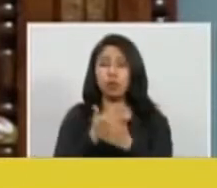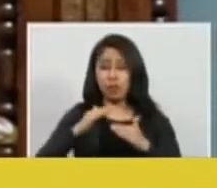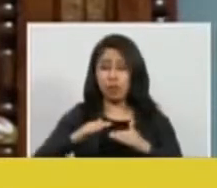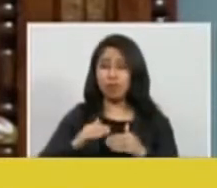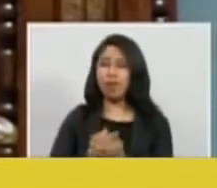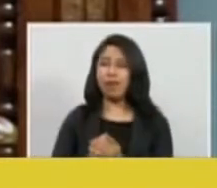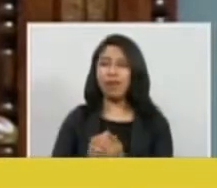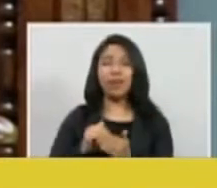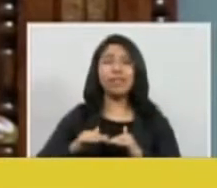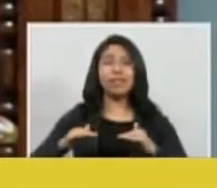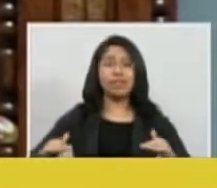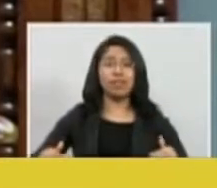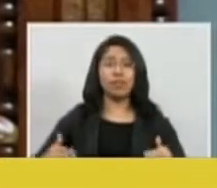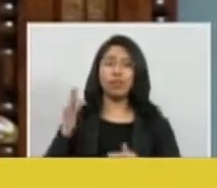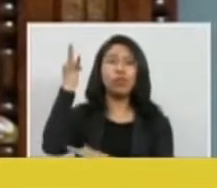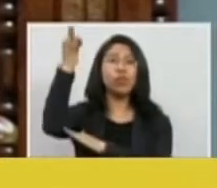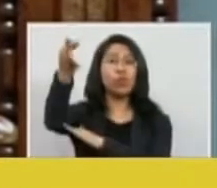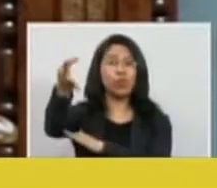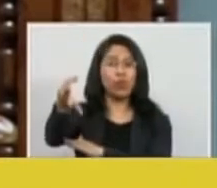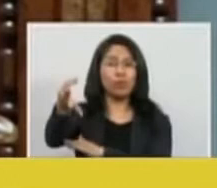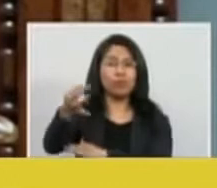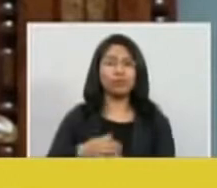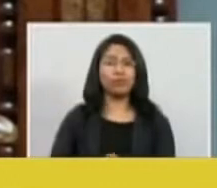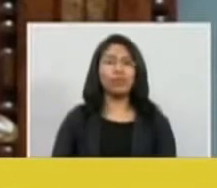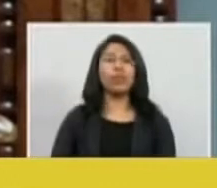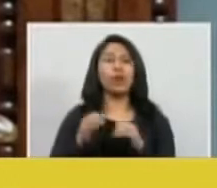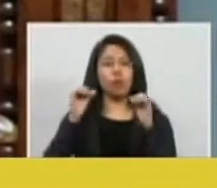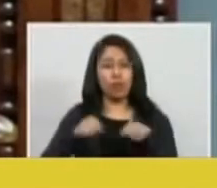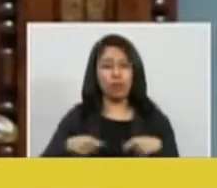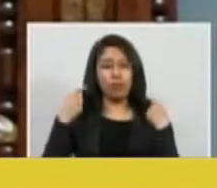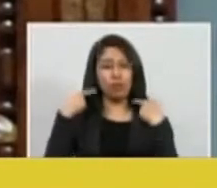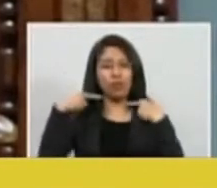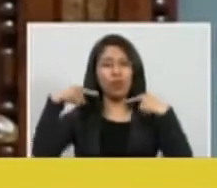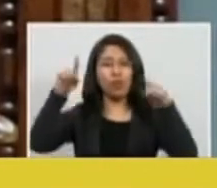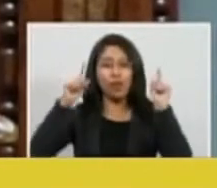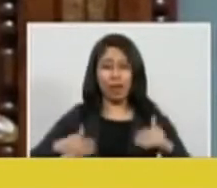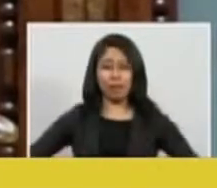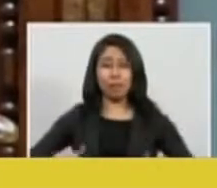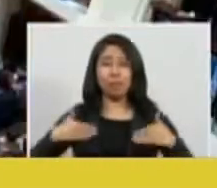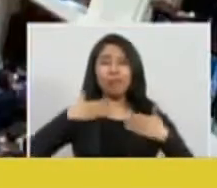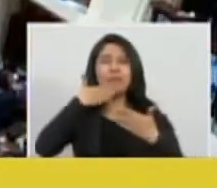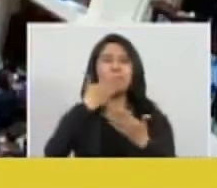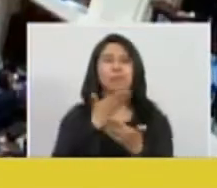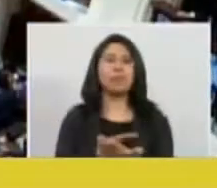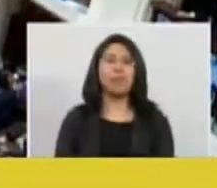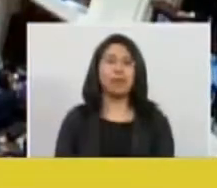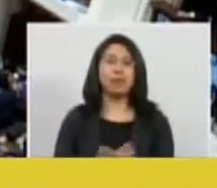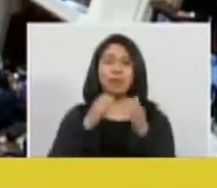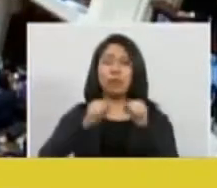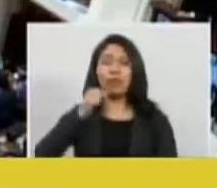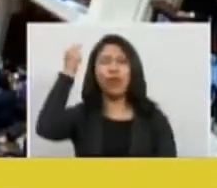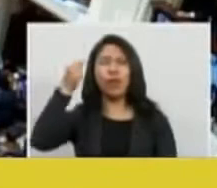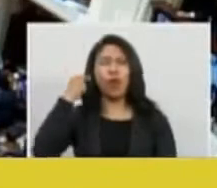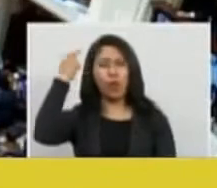generaciones. Solo así podremos alcanzar el vivir bien y